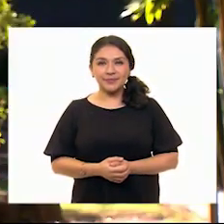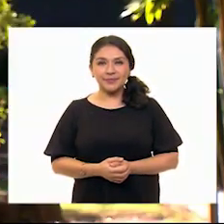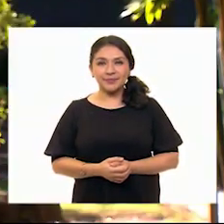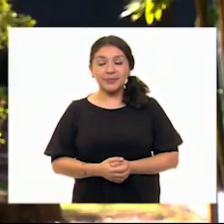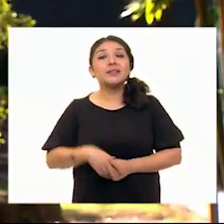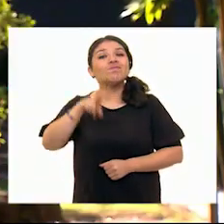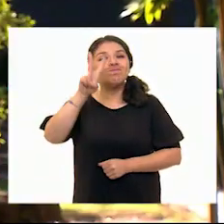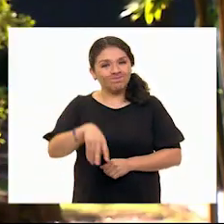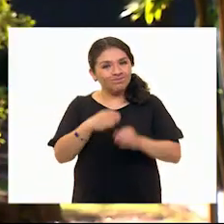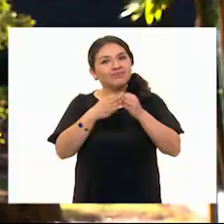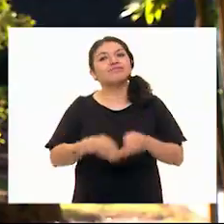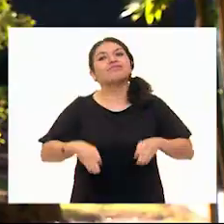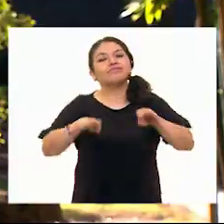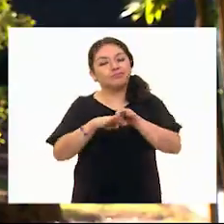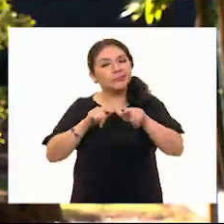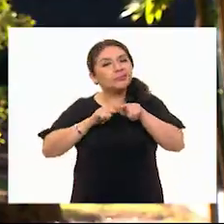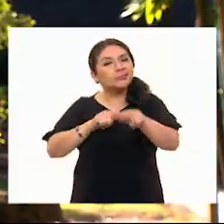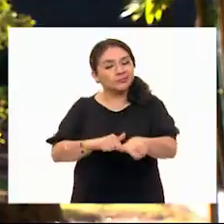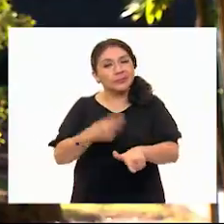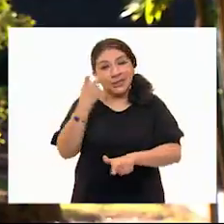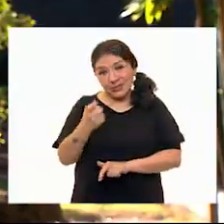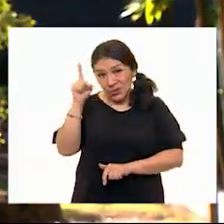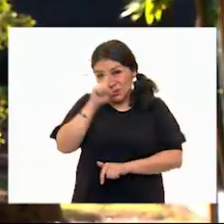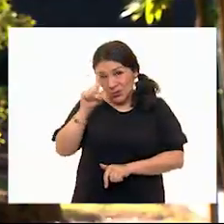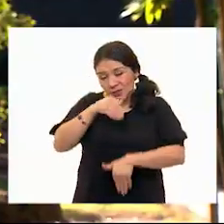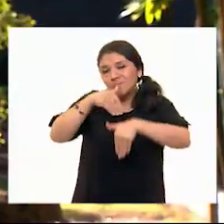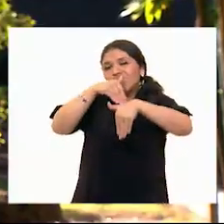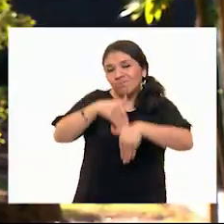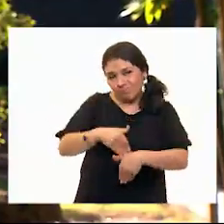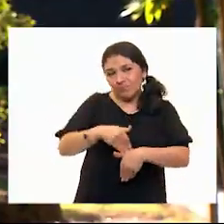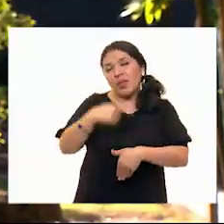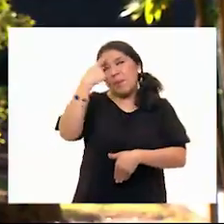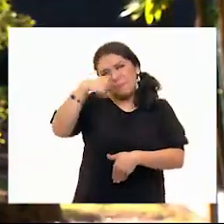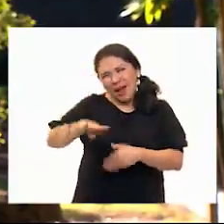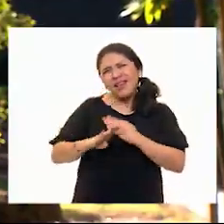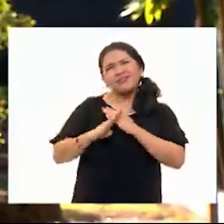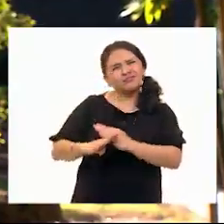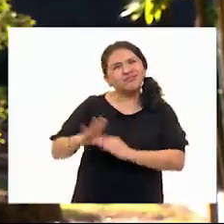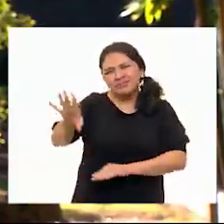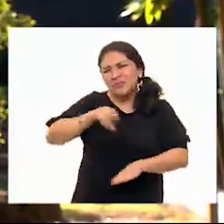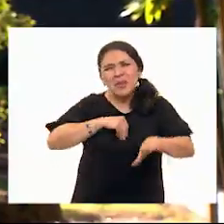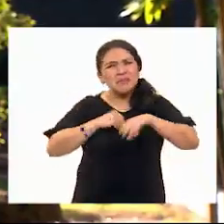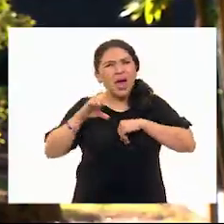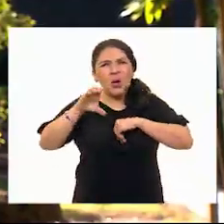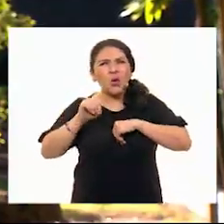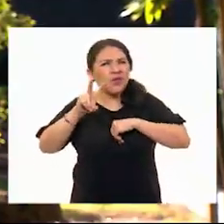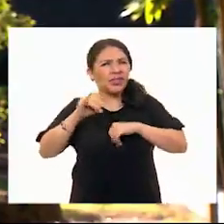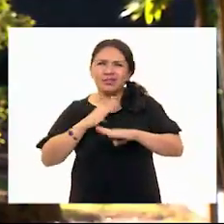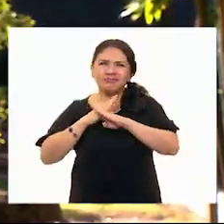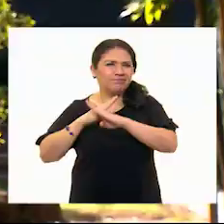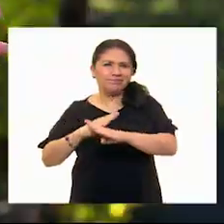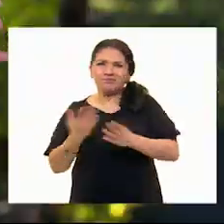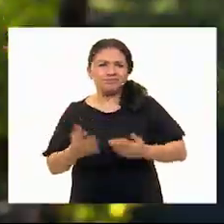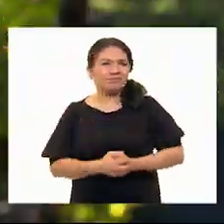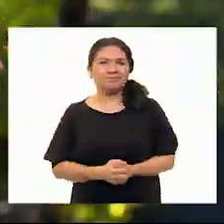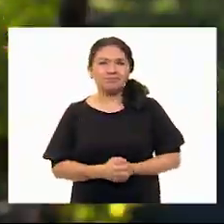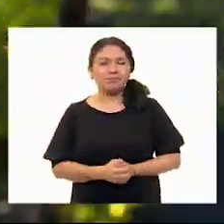Es muy importante continuar con las recomendaciones para evitar contagios de COVID.